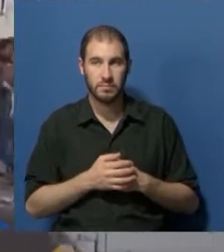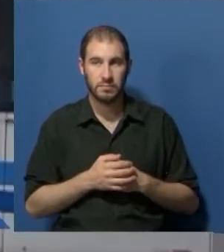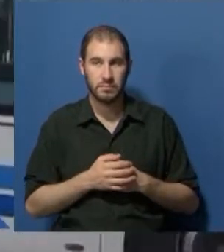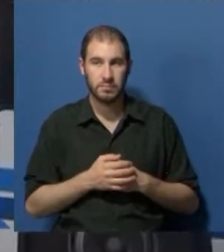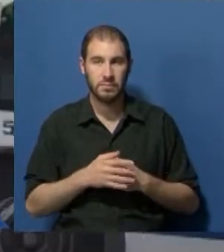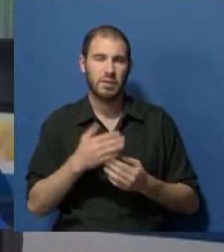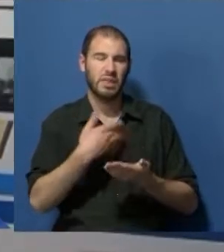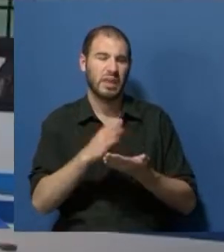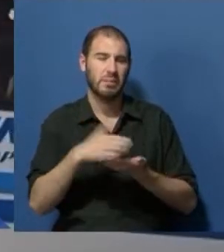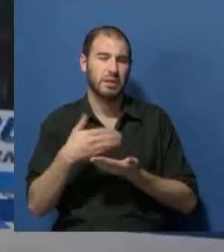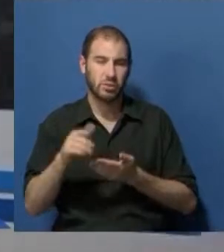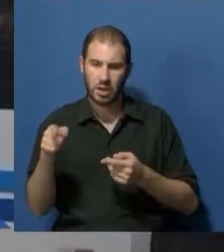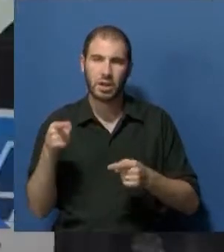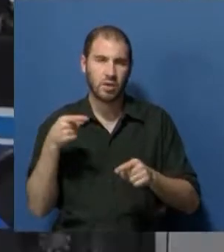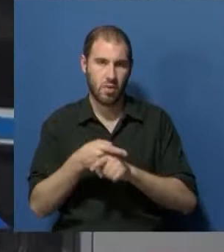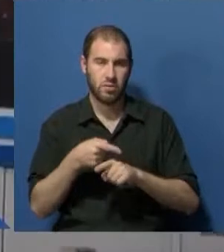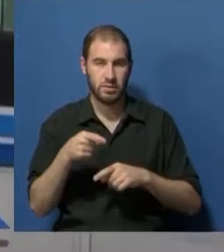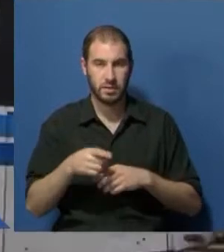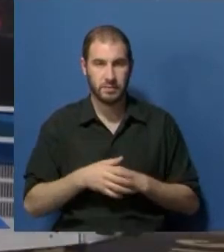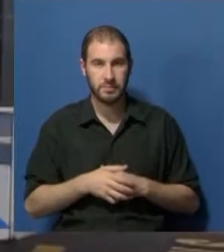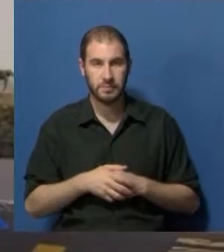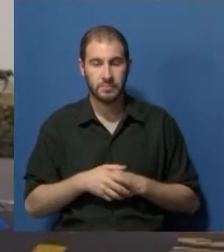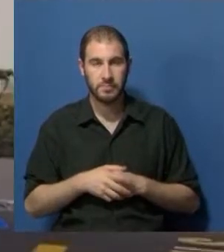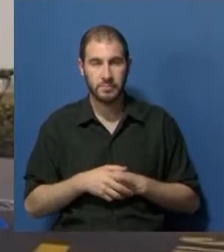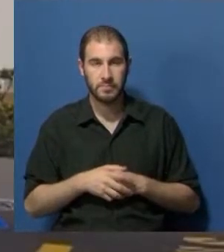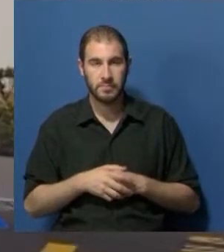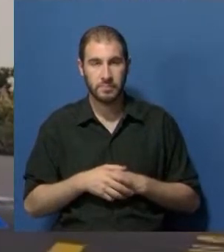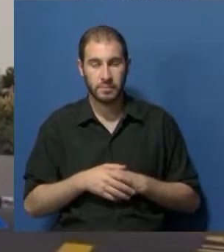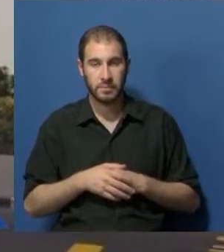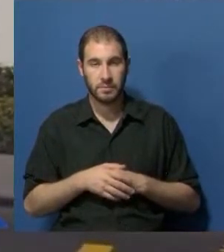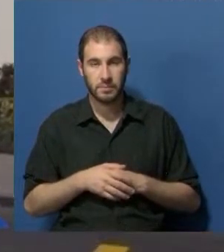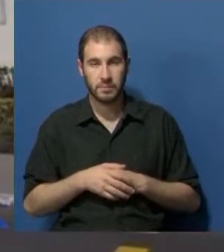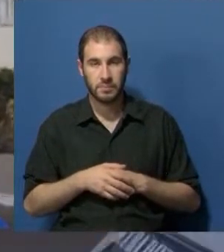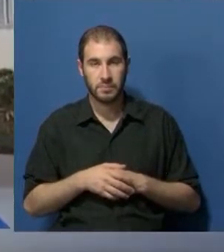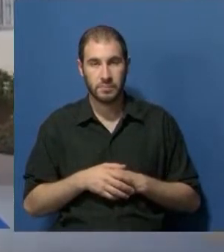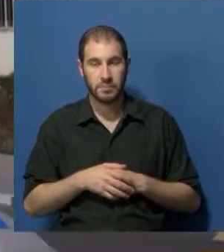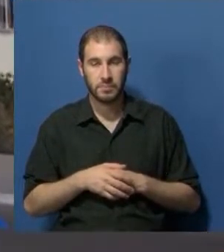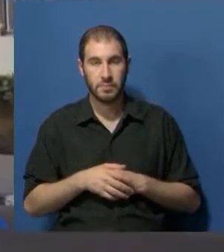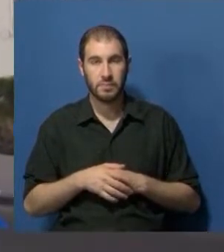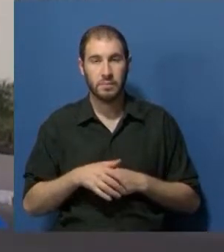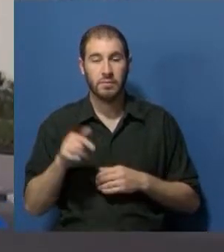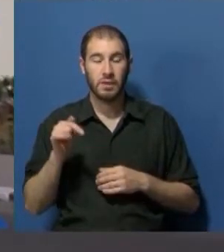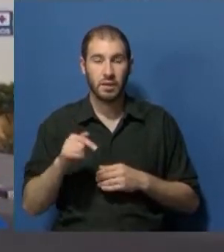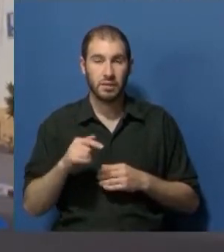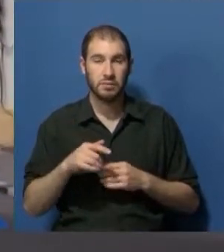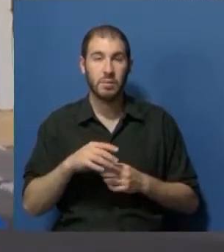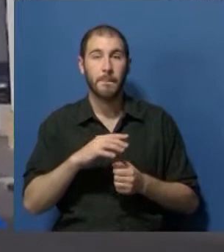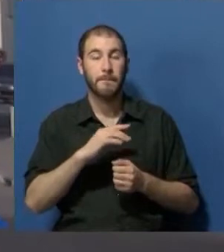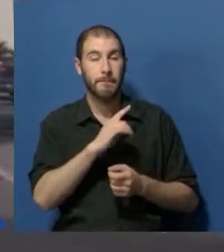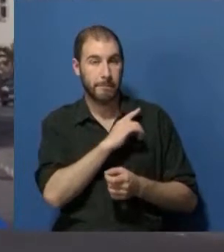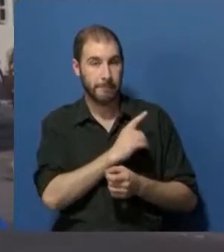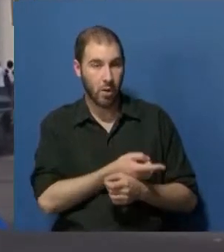el racismo, la discriminación, y bueno, eso con un poder